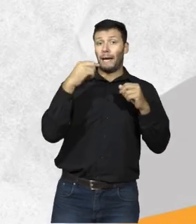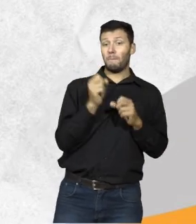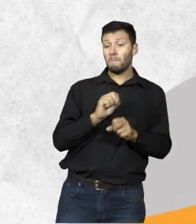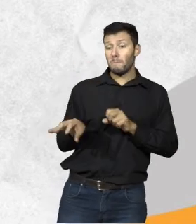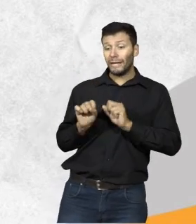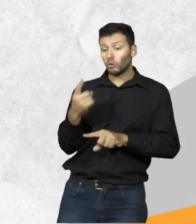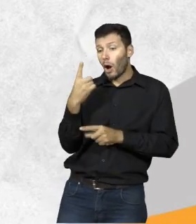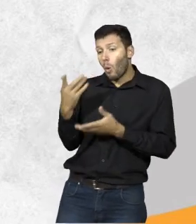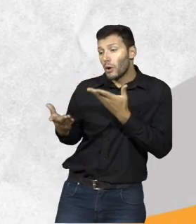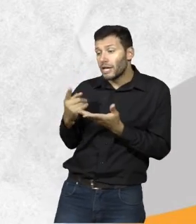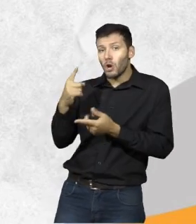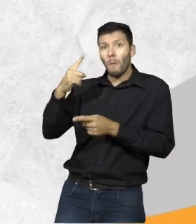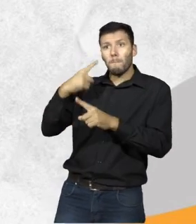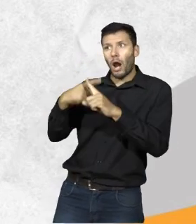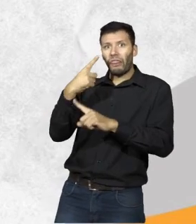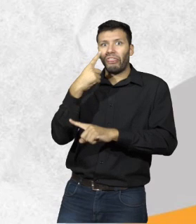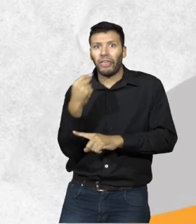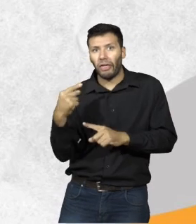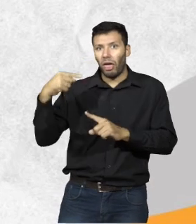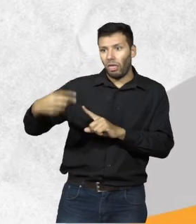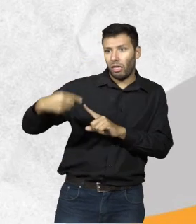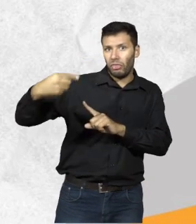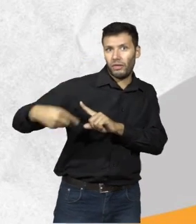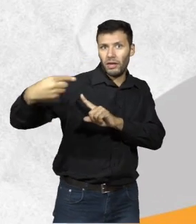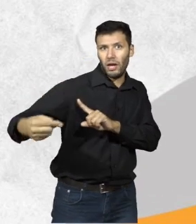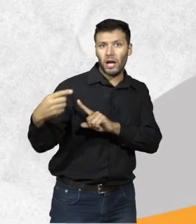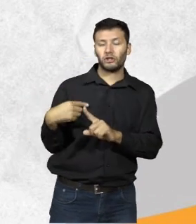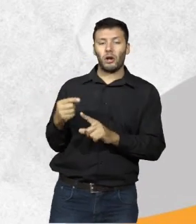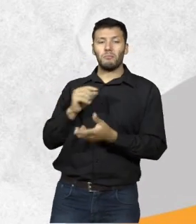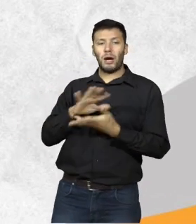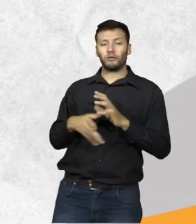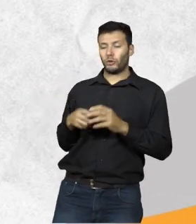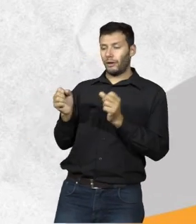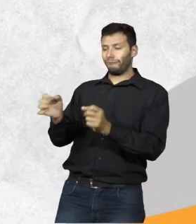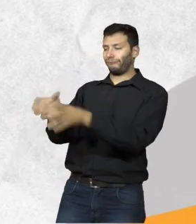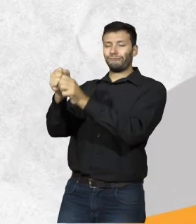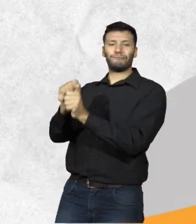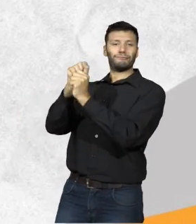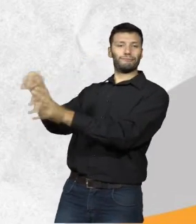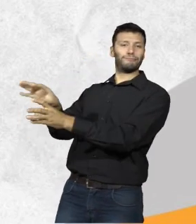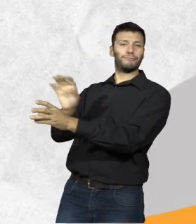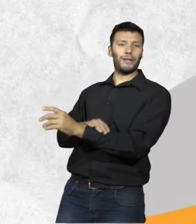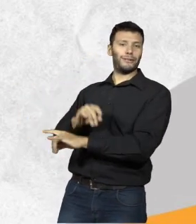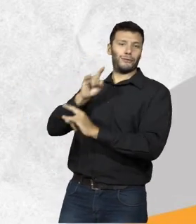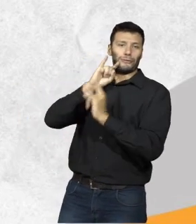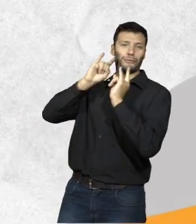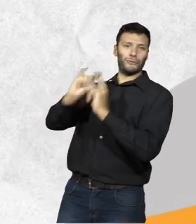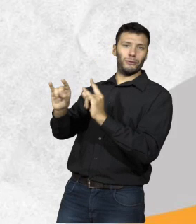el problema de la basura no se termina cuando lo sacamos al canastito afuera para que pase el recolector de residuos,